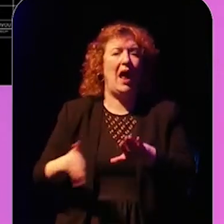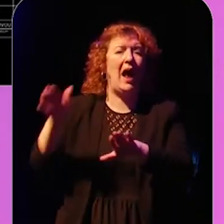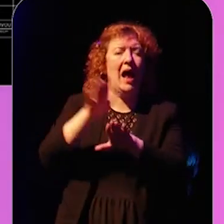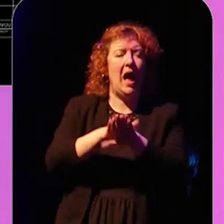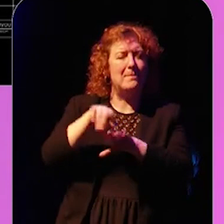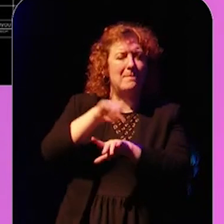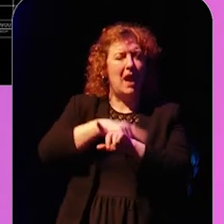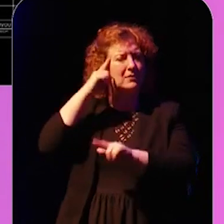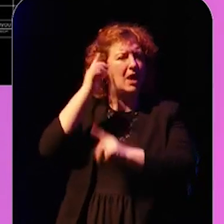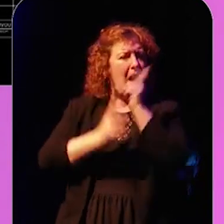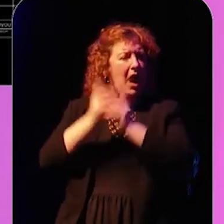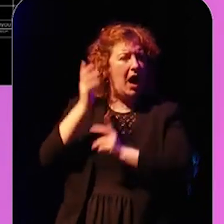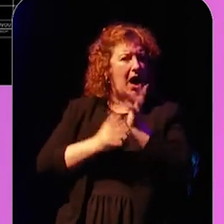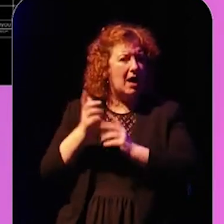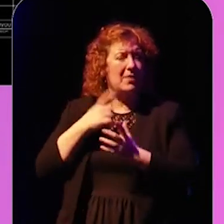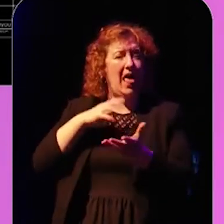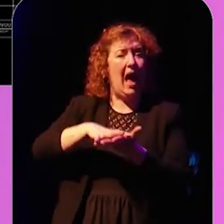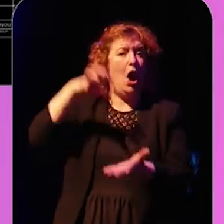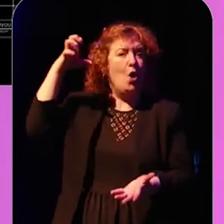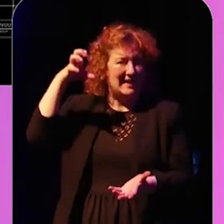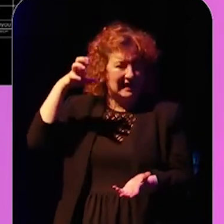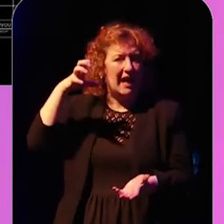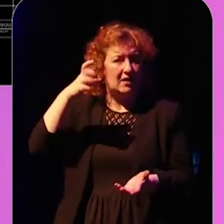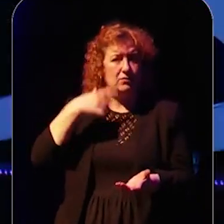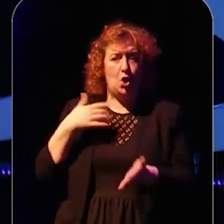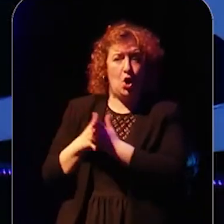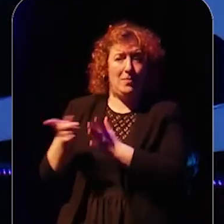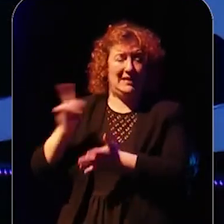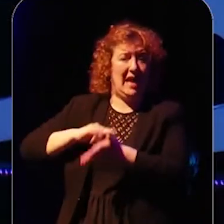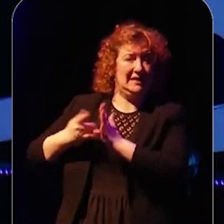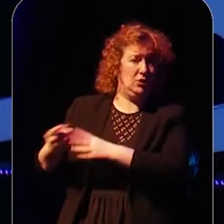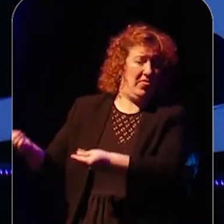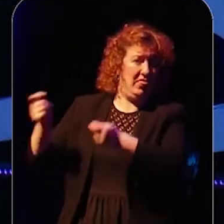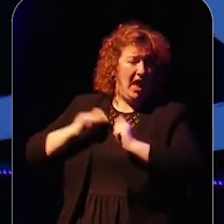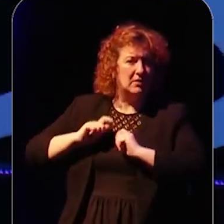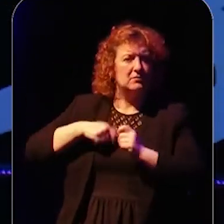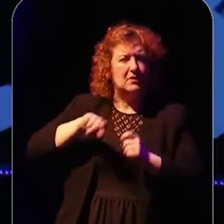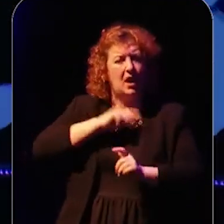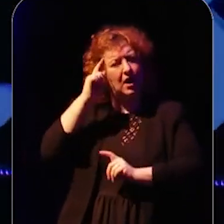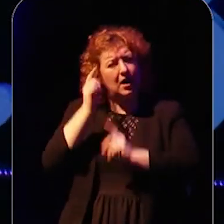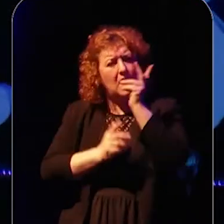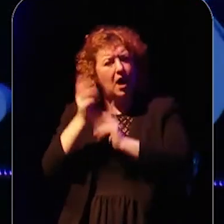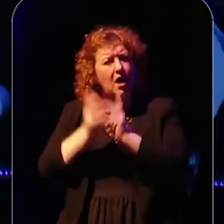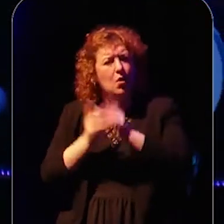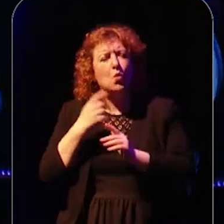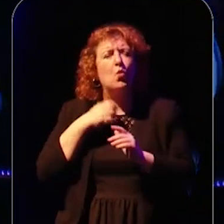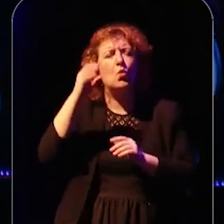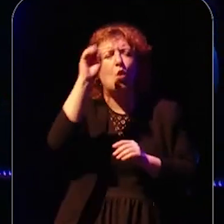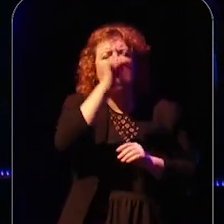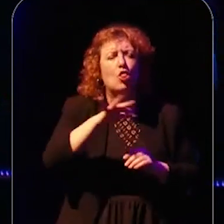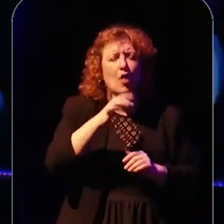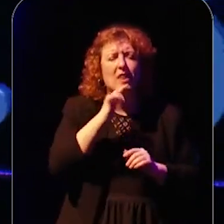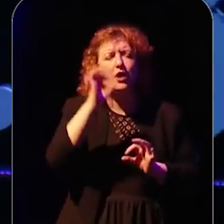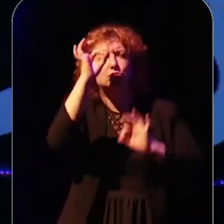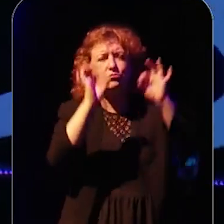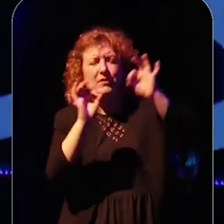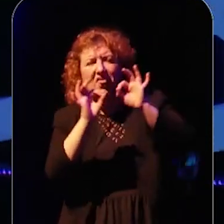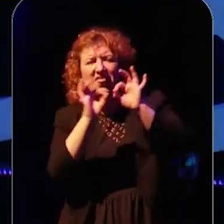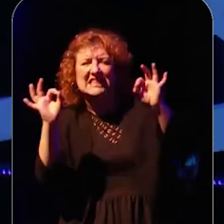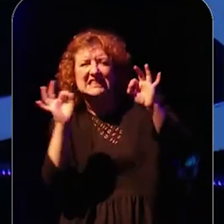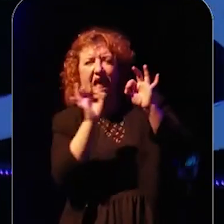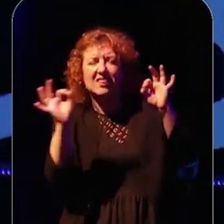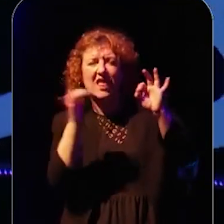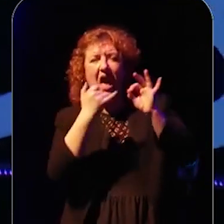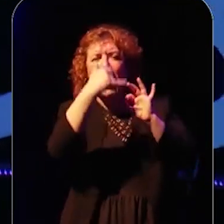programa que calculaba, le metíamos la geometría, que nos la pasaban las compañeras de arquitectura, y calculaba qué luces iban, en qué posición, a qué